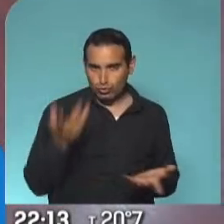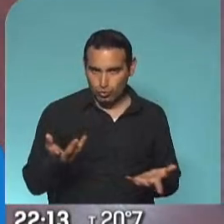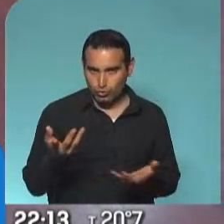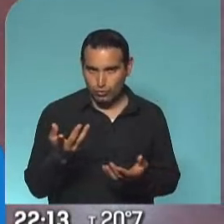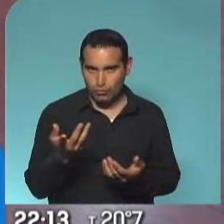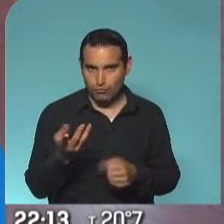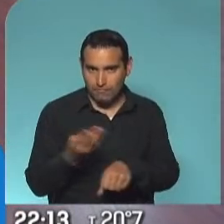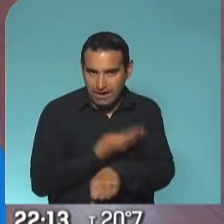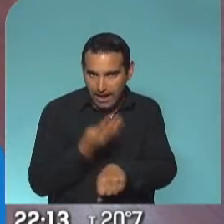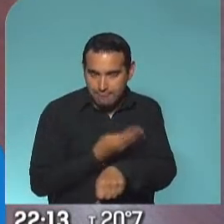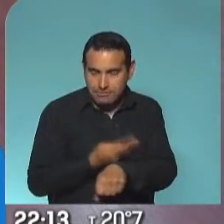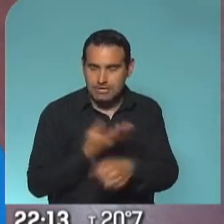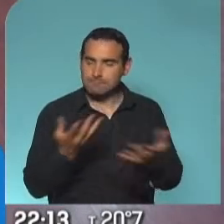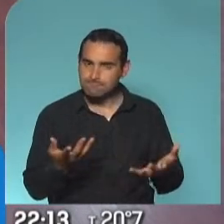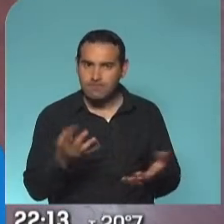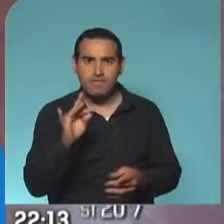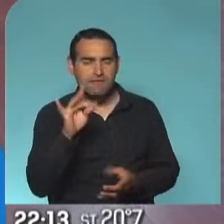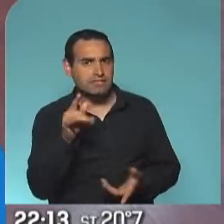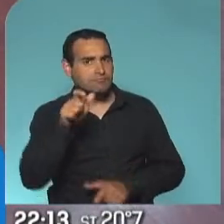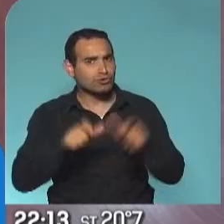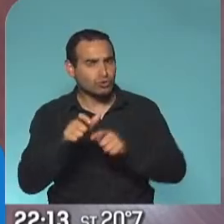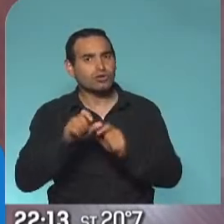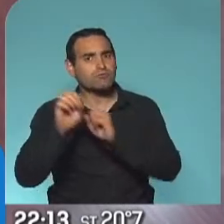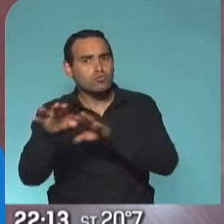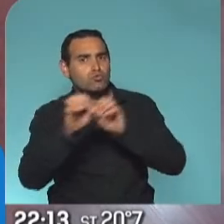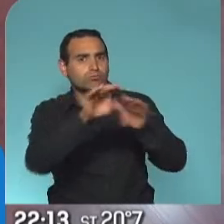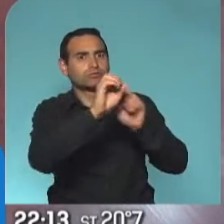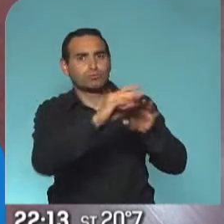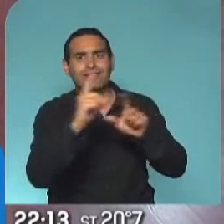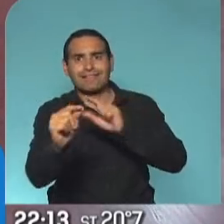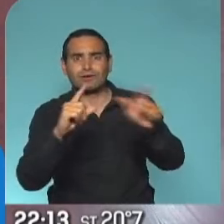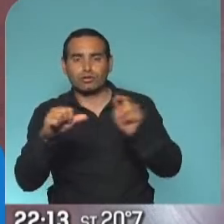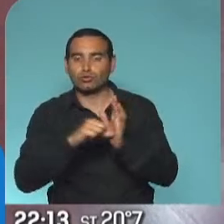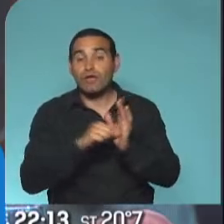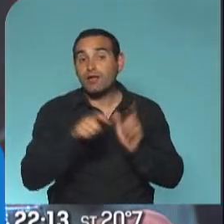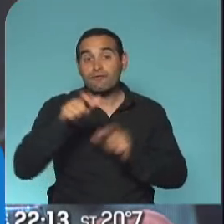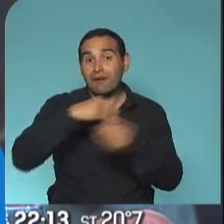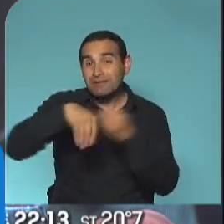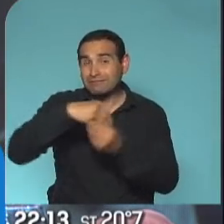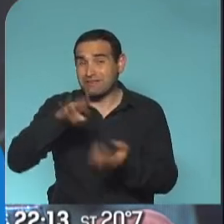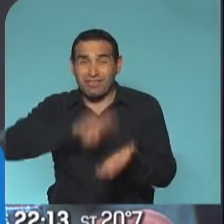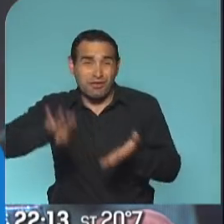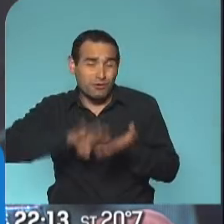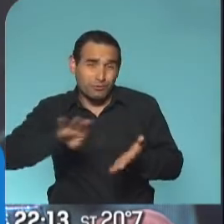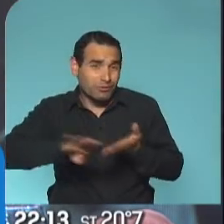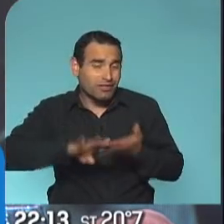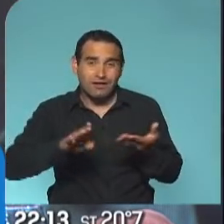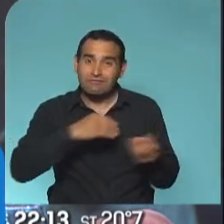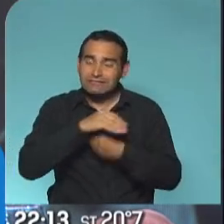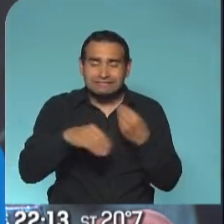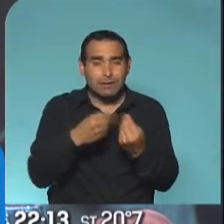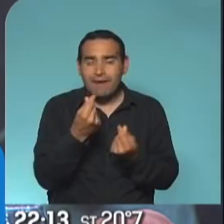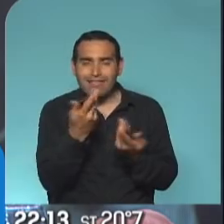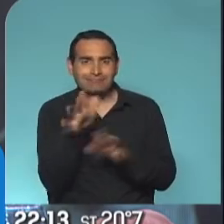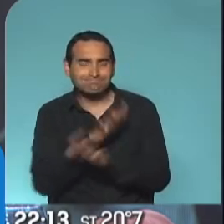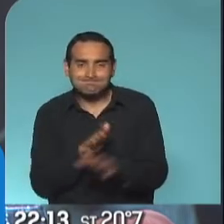se ha tenido que ir, sectores medios, sectores populares, clases medias bajas, alto nivel de endeudamiento de la familia, familias muy endeudadas